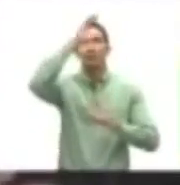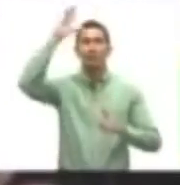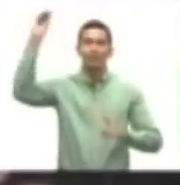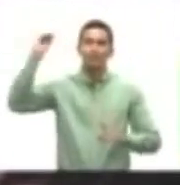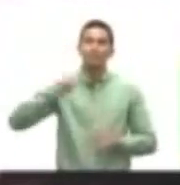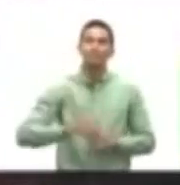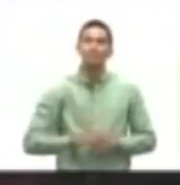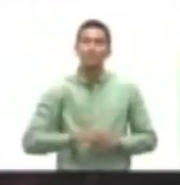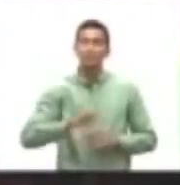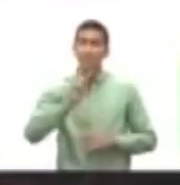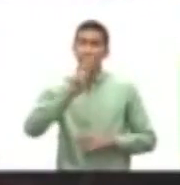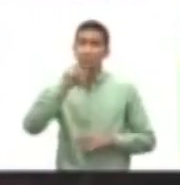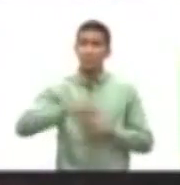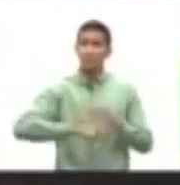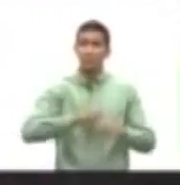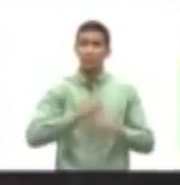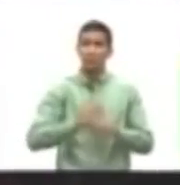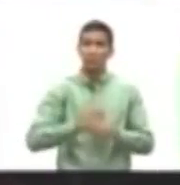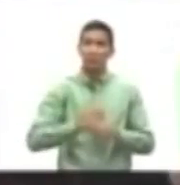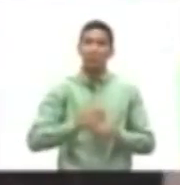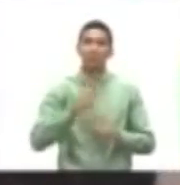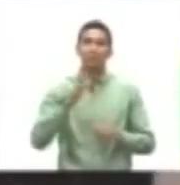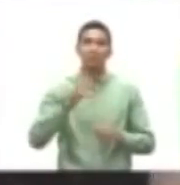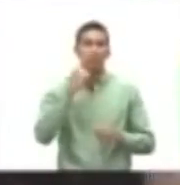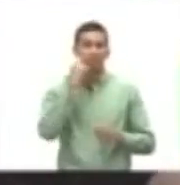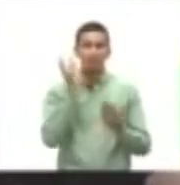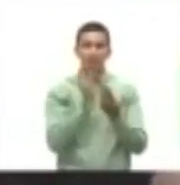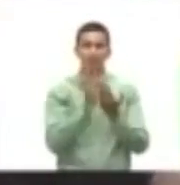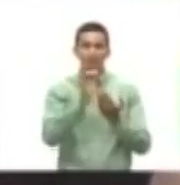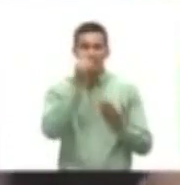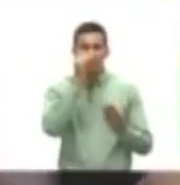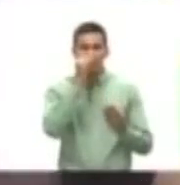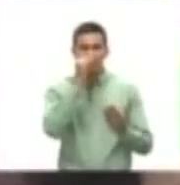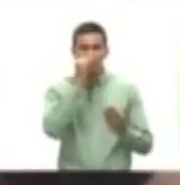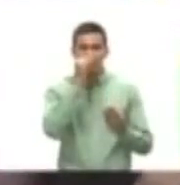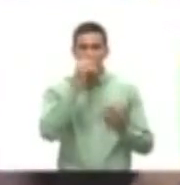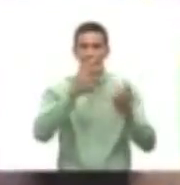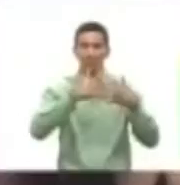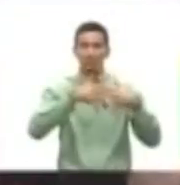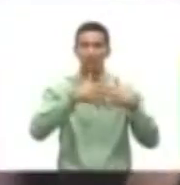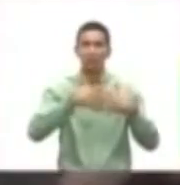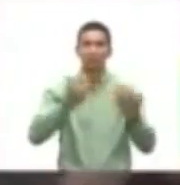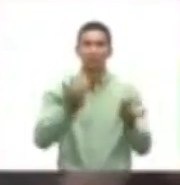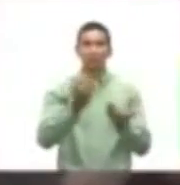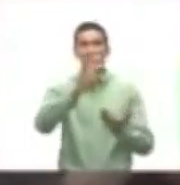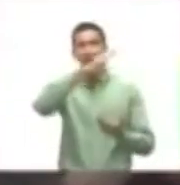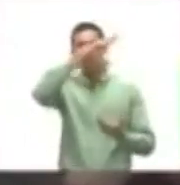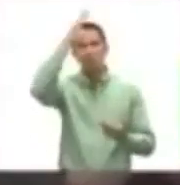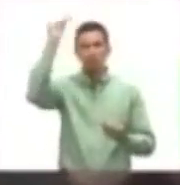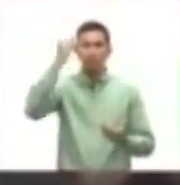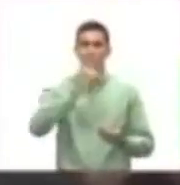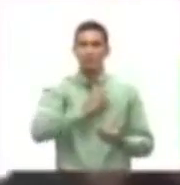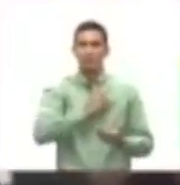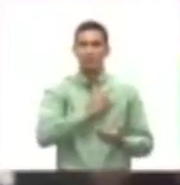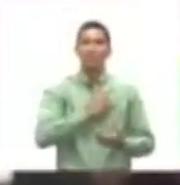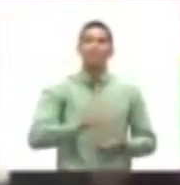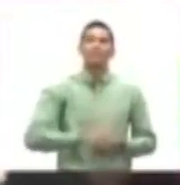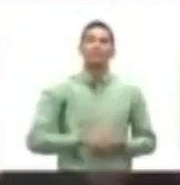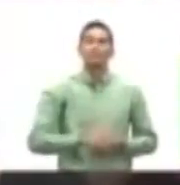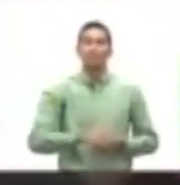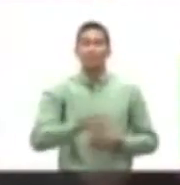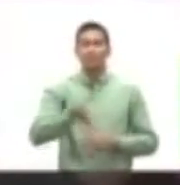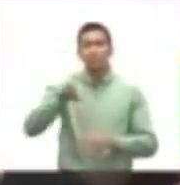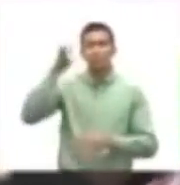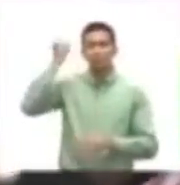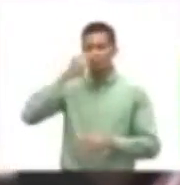de edad, es estudiante de octavo semestre de Ingeniería Industrial en la Universidad Autónoma del Caribe. Nicole, desde muy niña, mostró interés